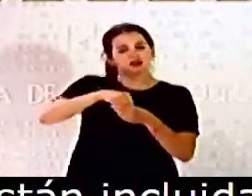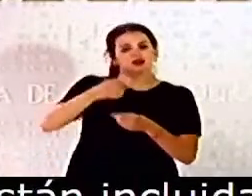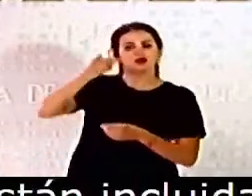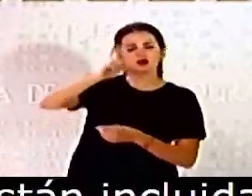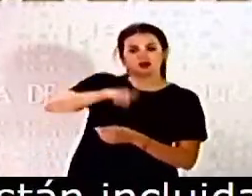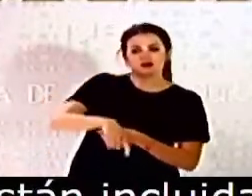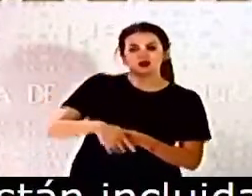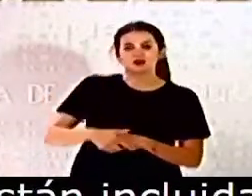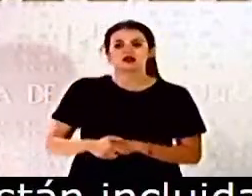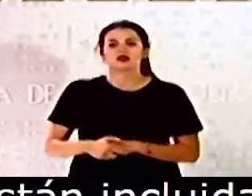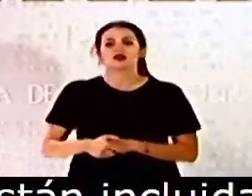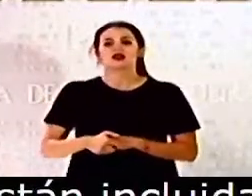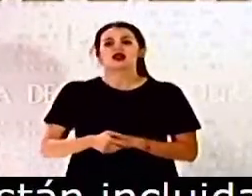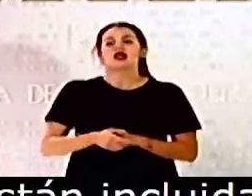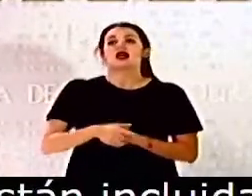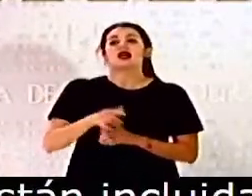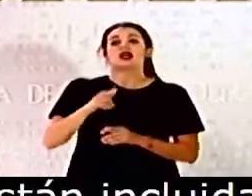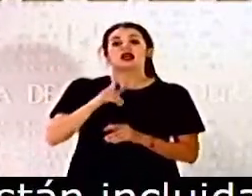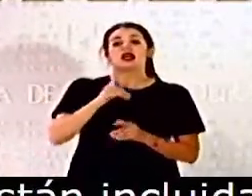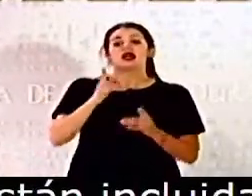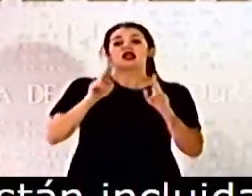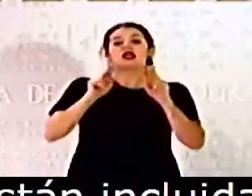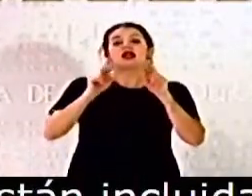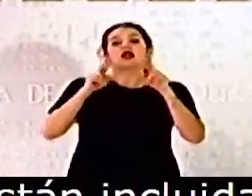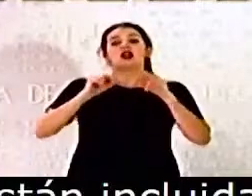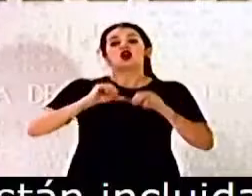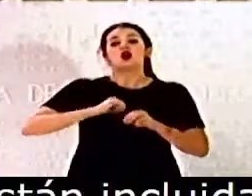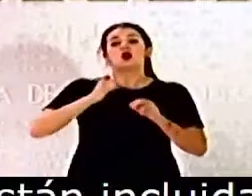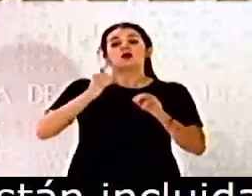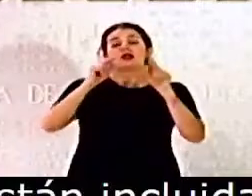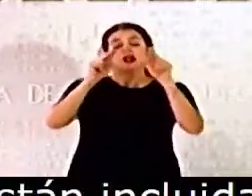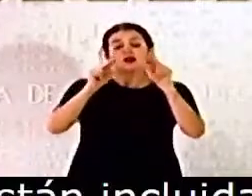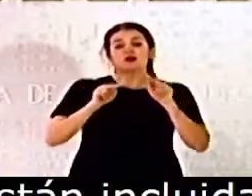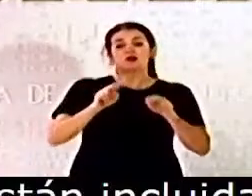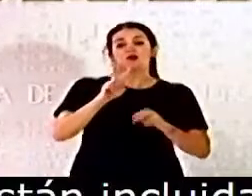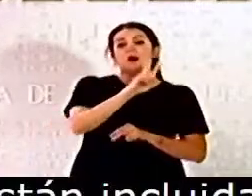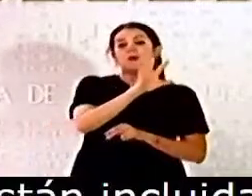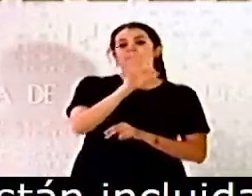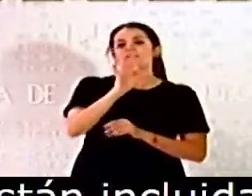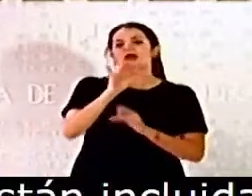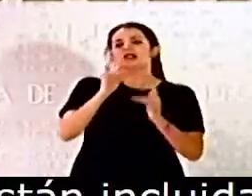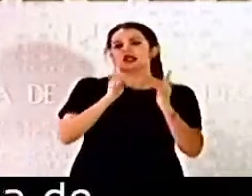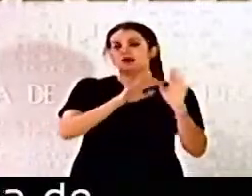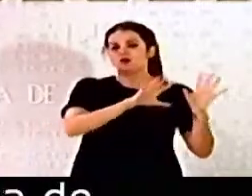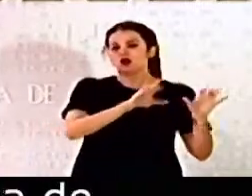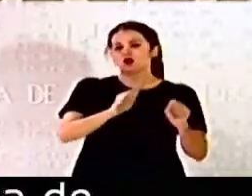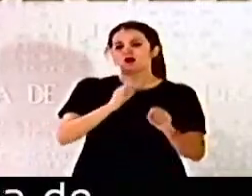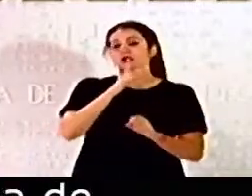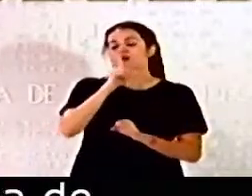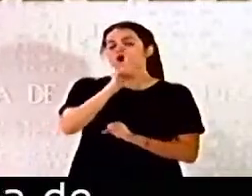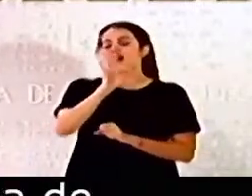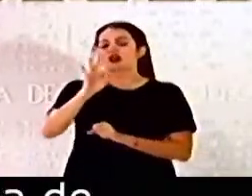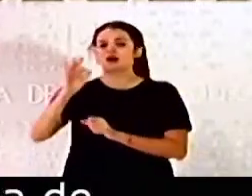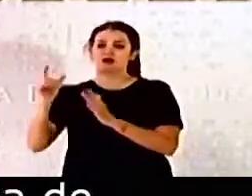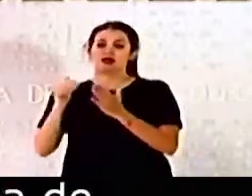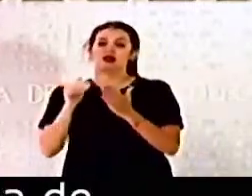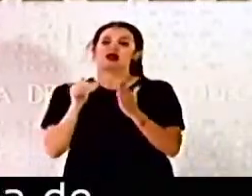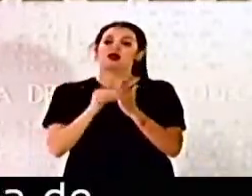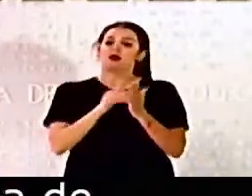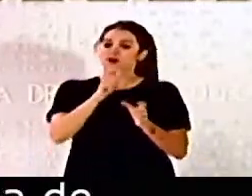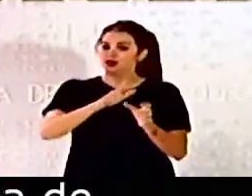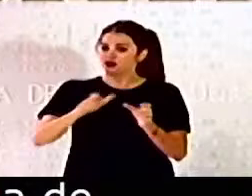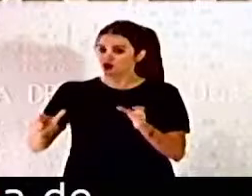hospitalaria en el resto del país es del 20 camas por cada 100.000 habitantes o 20 ingresos por cada 100.000 habitantes.